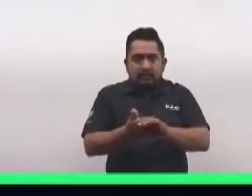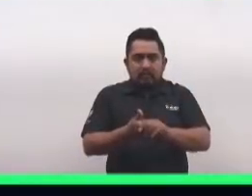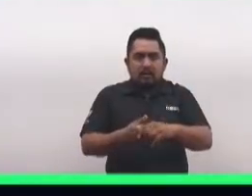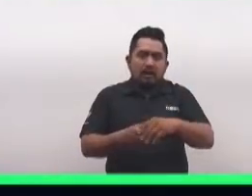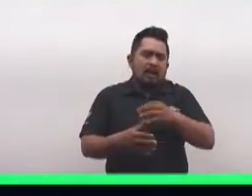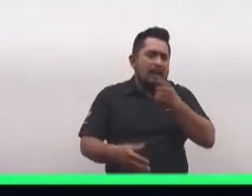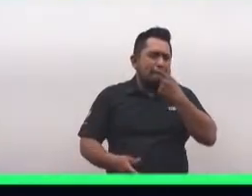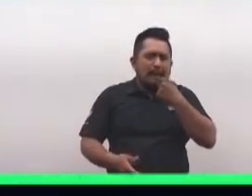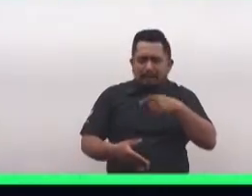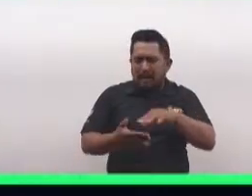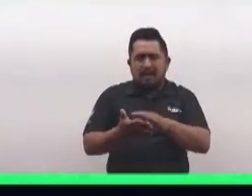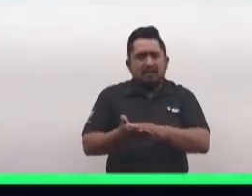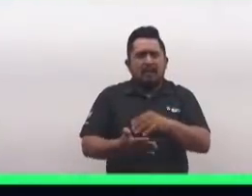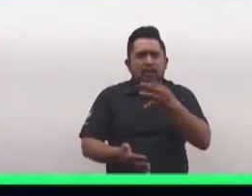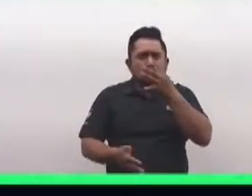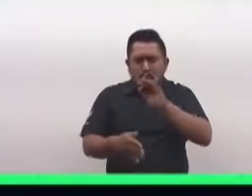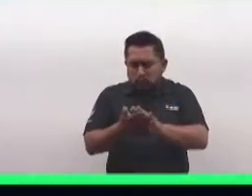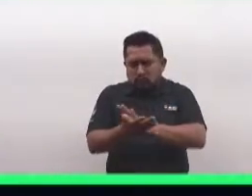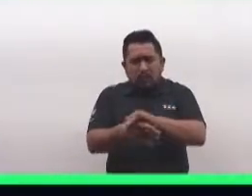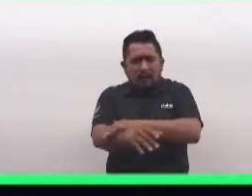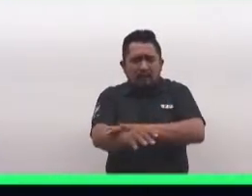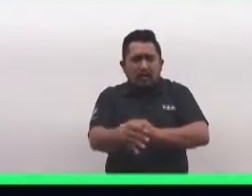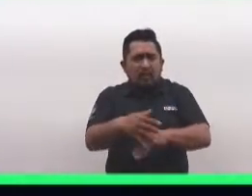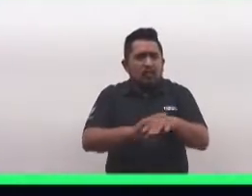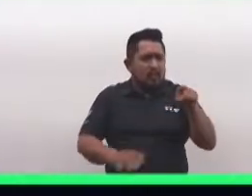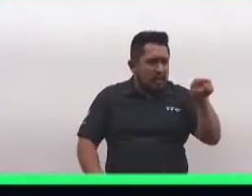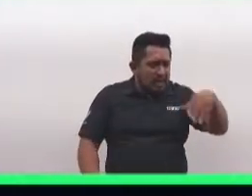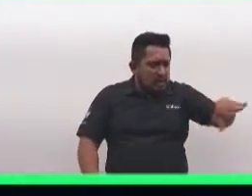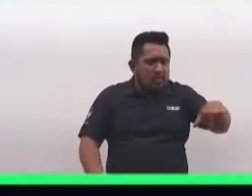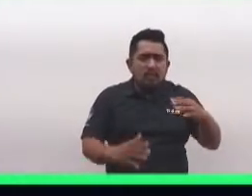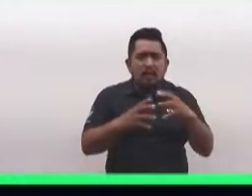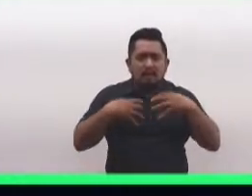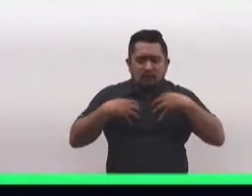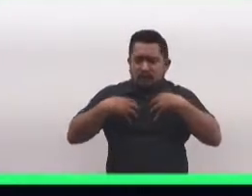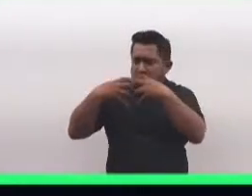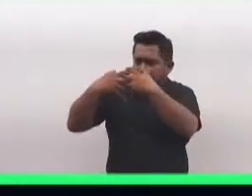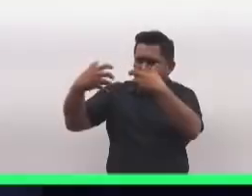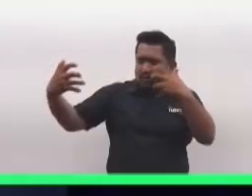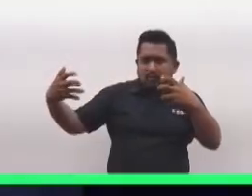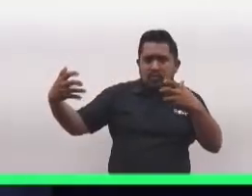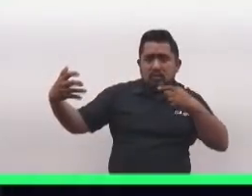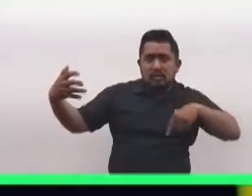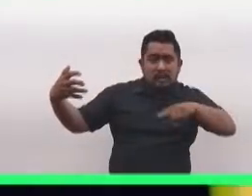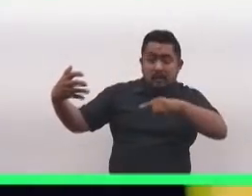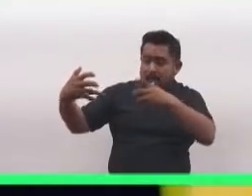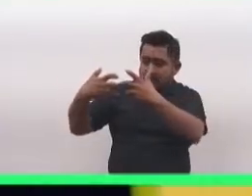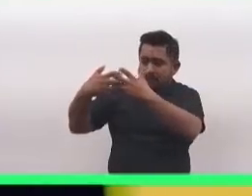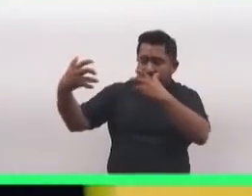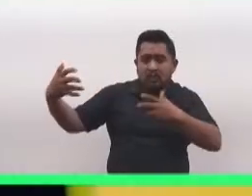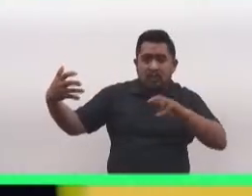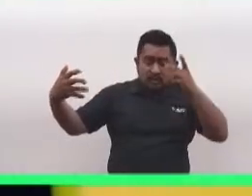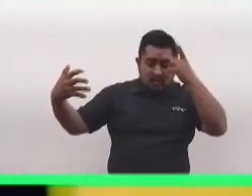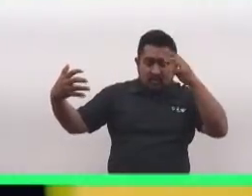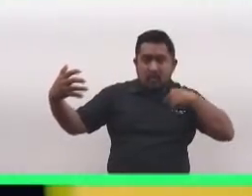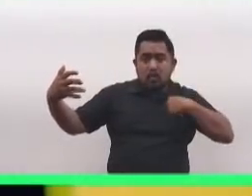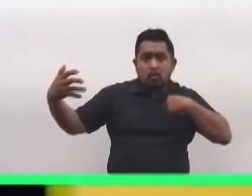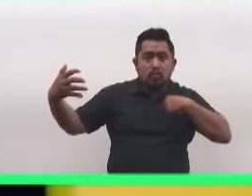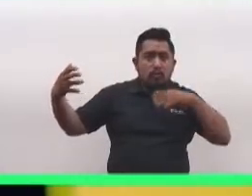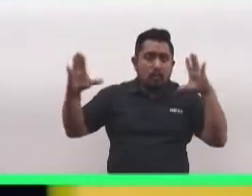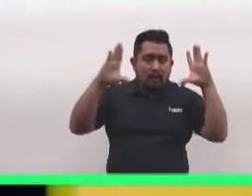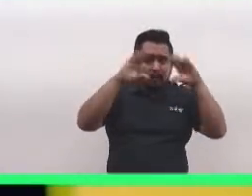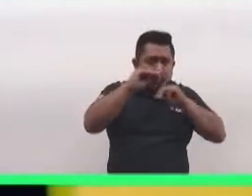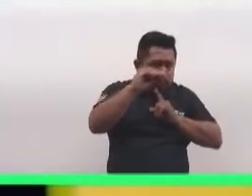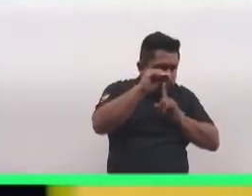recreacional y luego vetó pero todos se alejaron de la vida y aquel que se aleja de la vida comienza a caminar con la